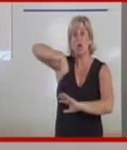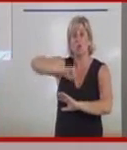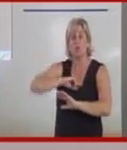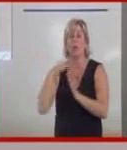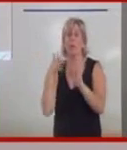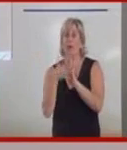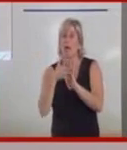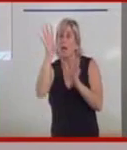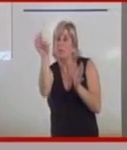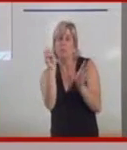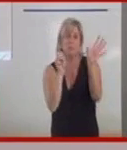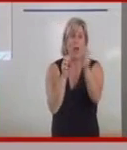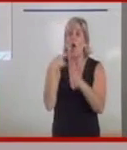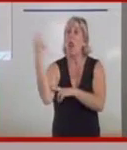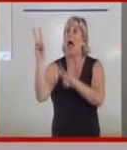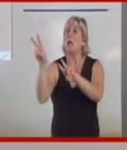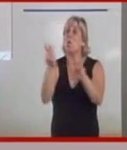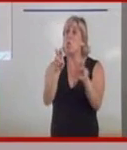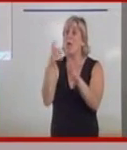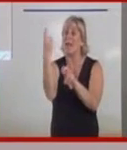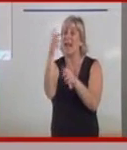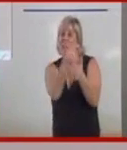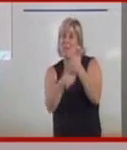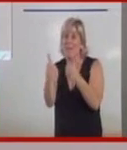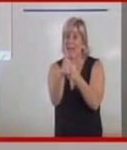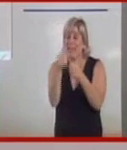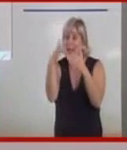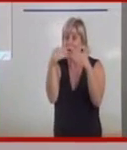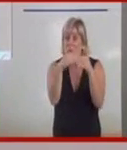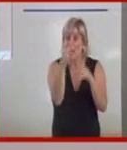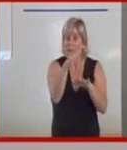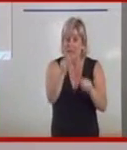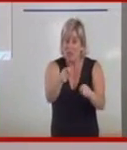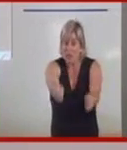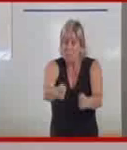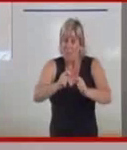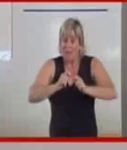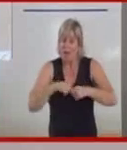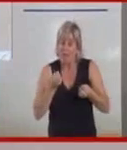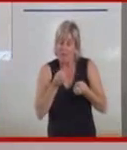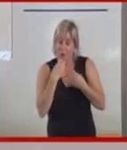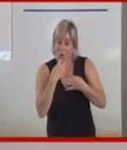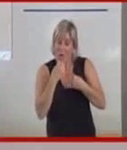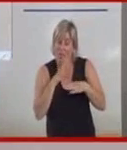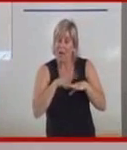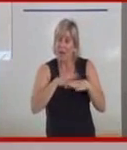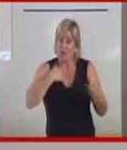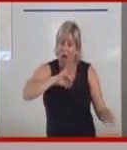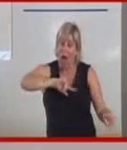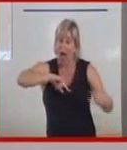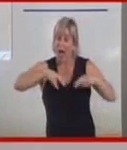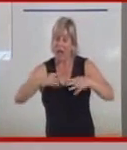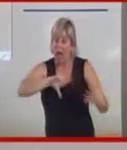para extraer nuevas necesidades y preferencias de los usuarios que nos permitan diseñar productos y servicios que se